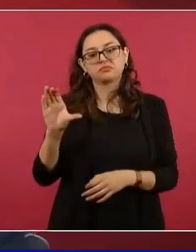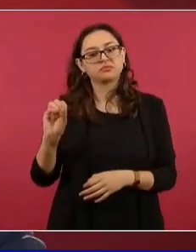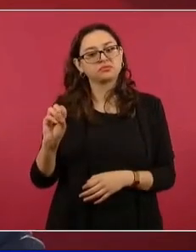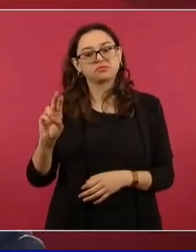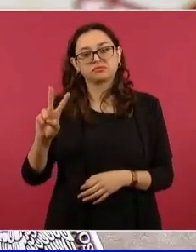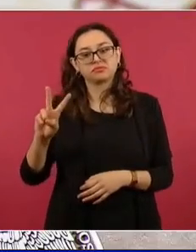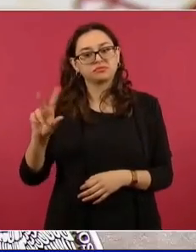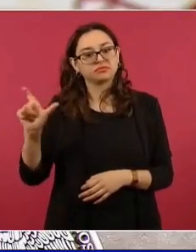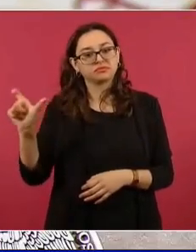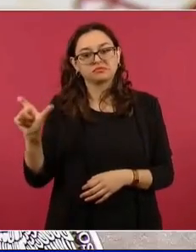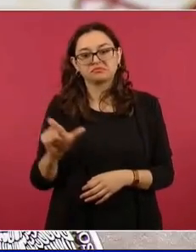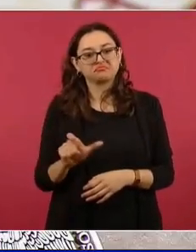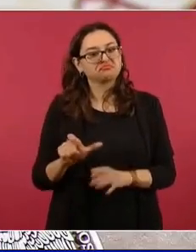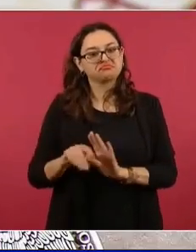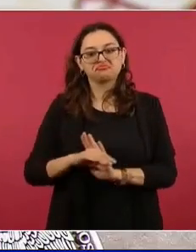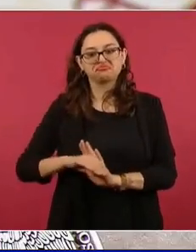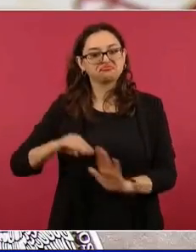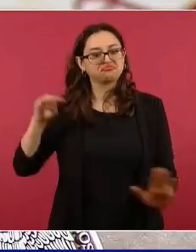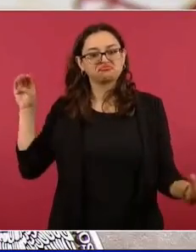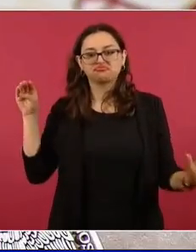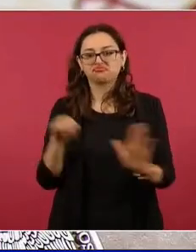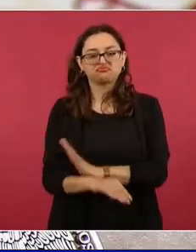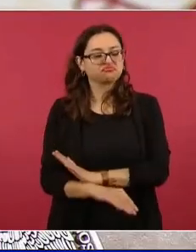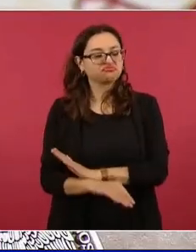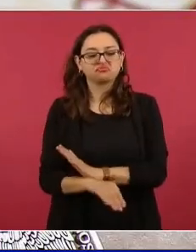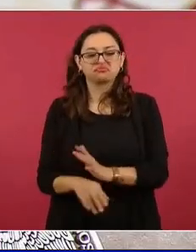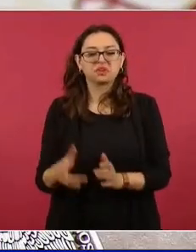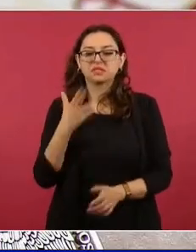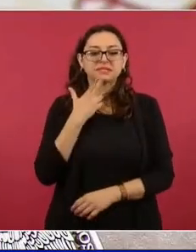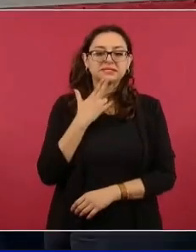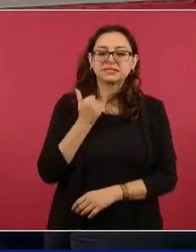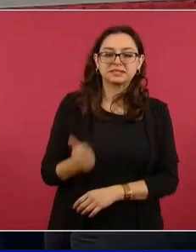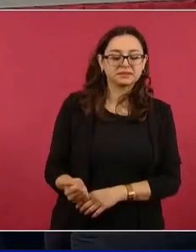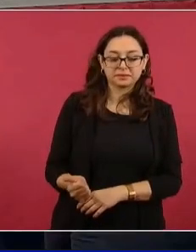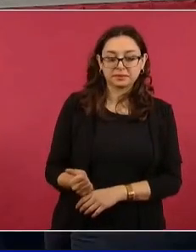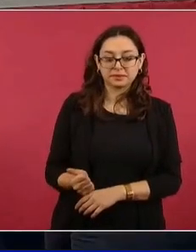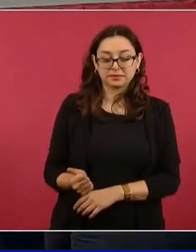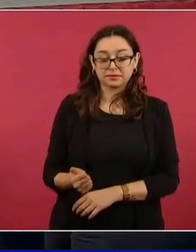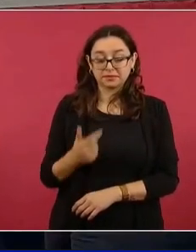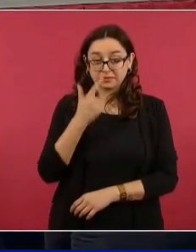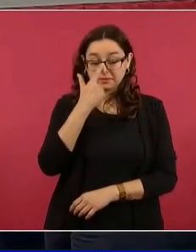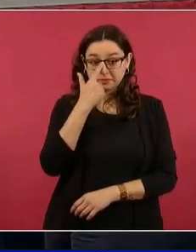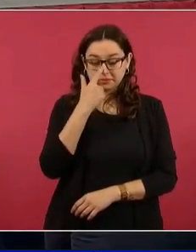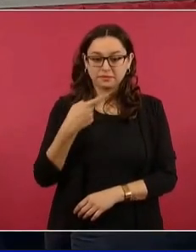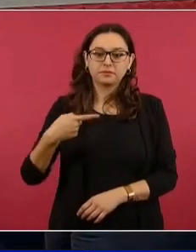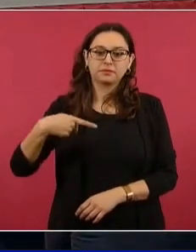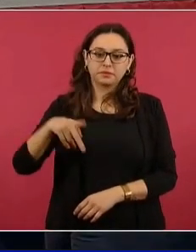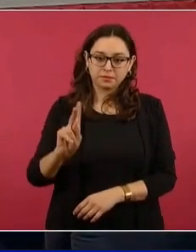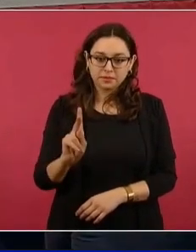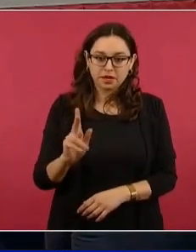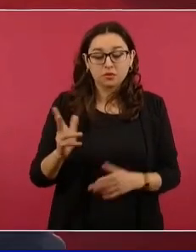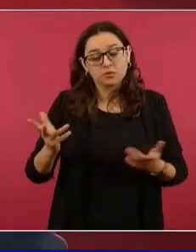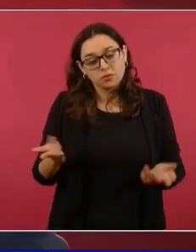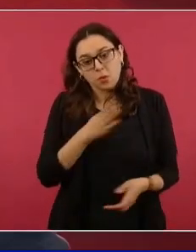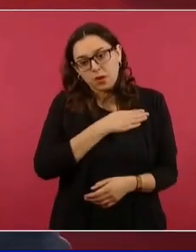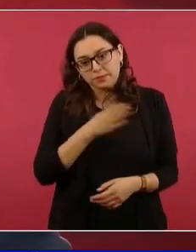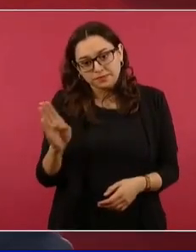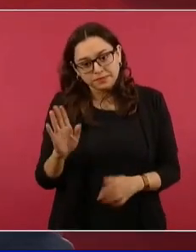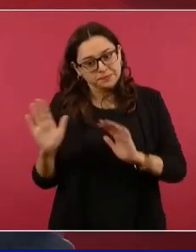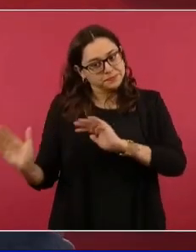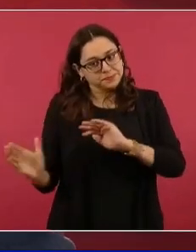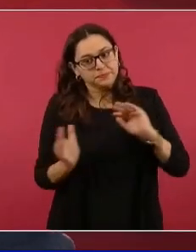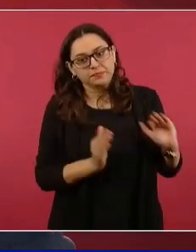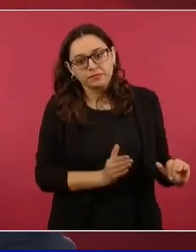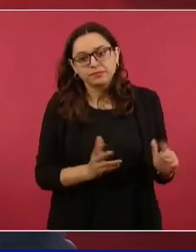rotundo y doloroso fracaso en ese sentido. Pero además tenemos que resolver lo que corresponde a nosotros